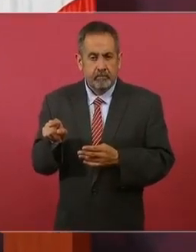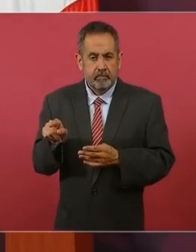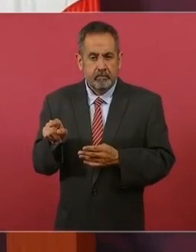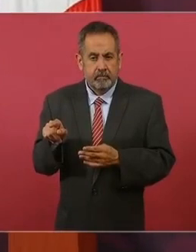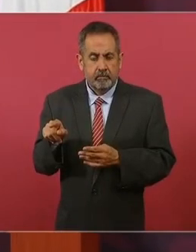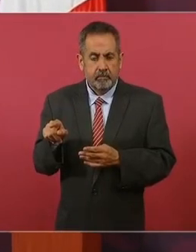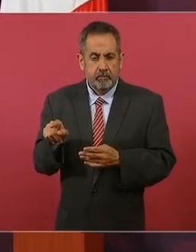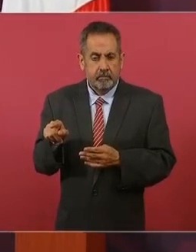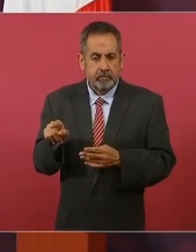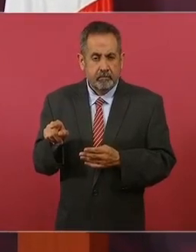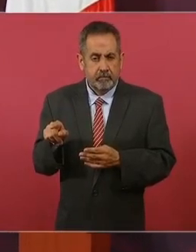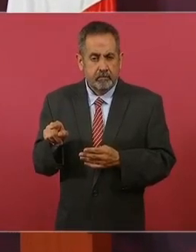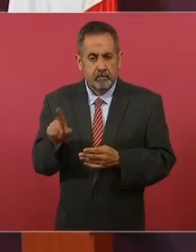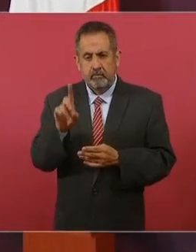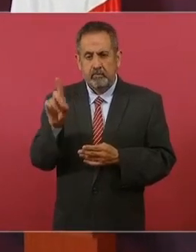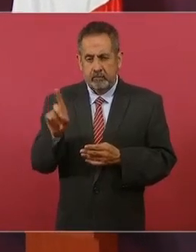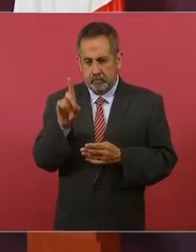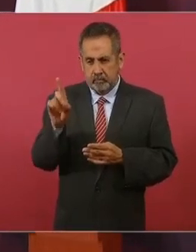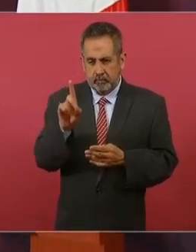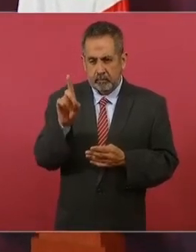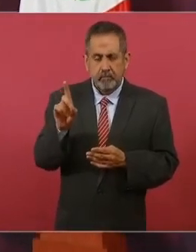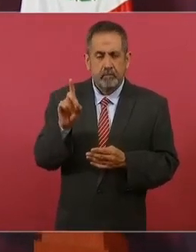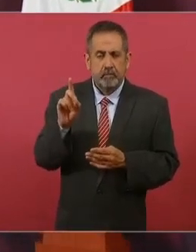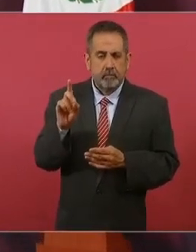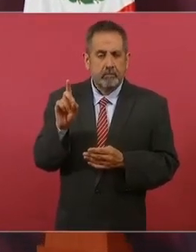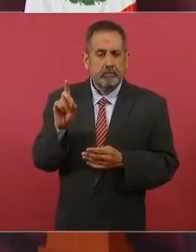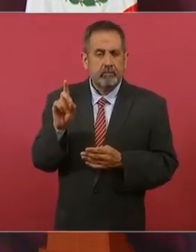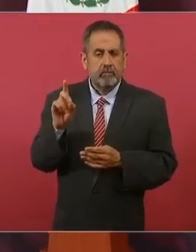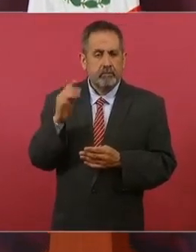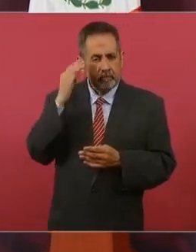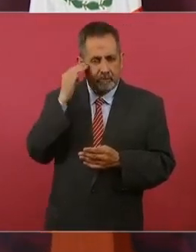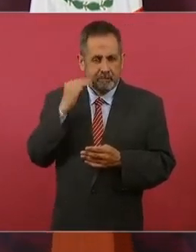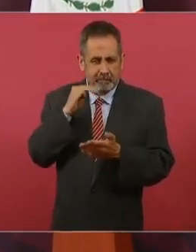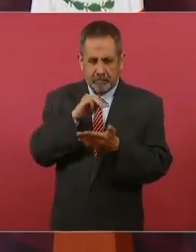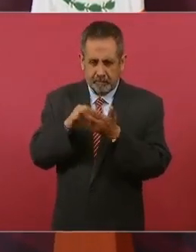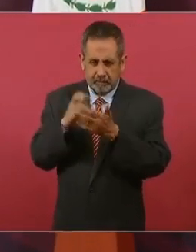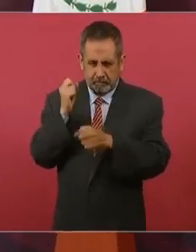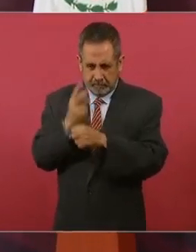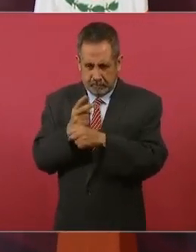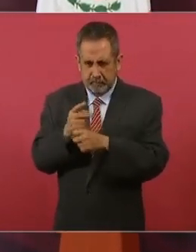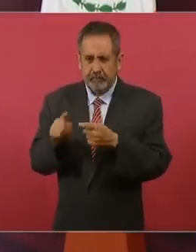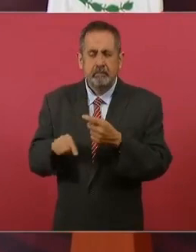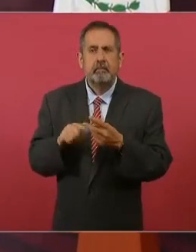el domingo, Mérida temprano,